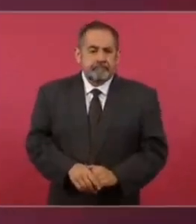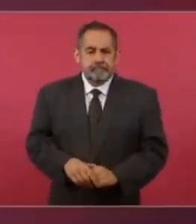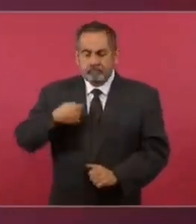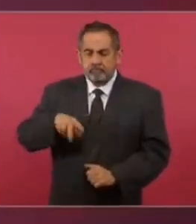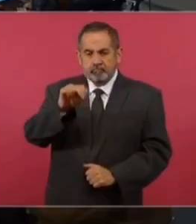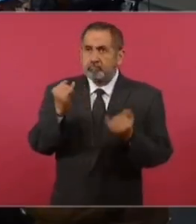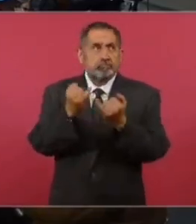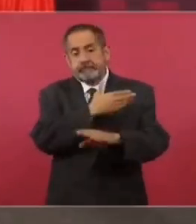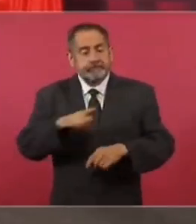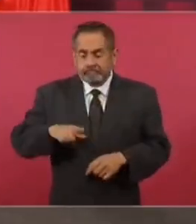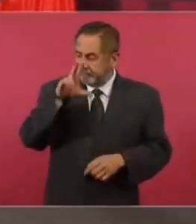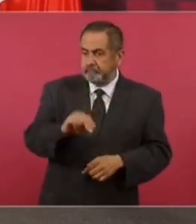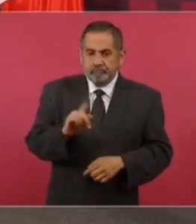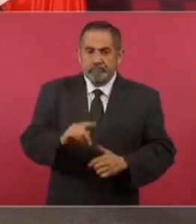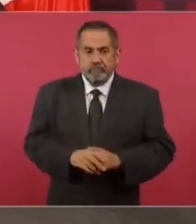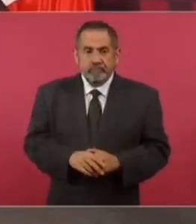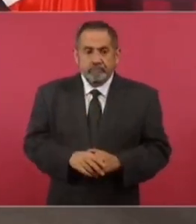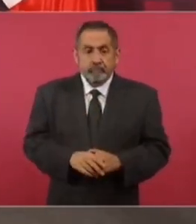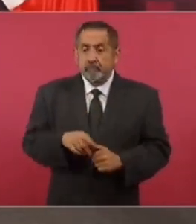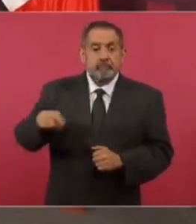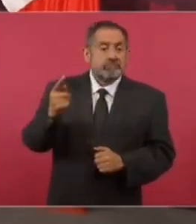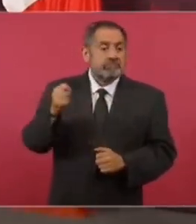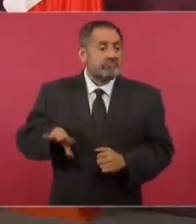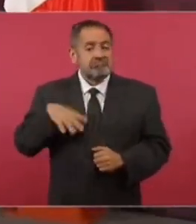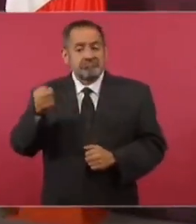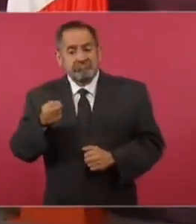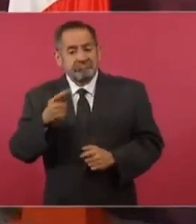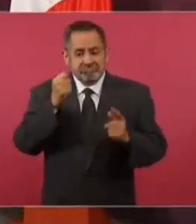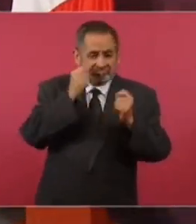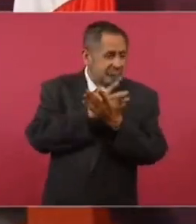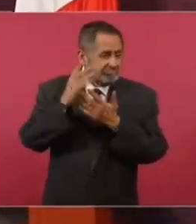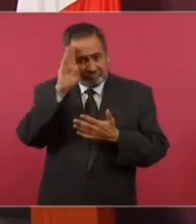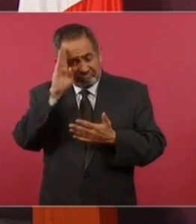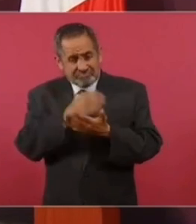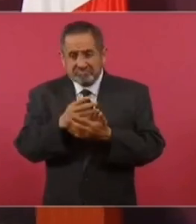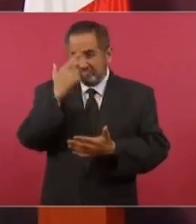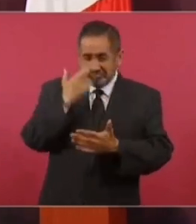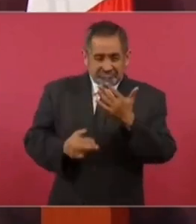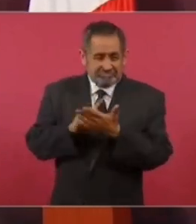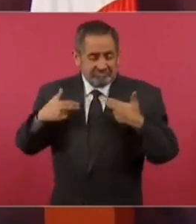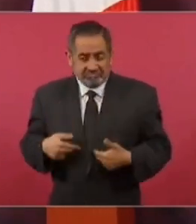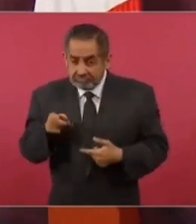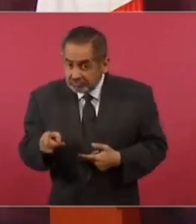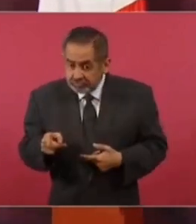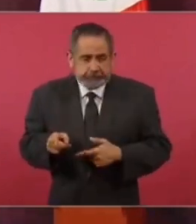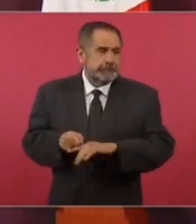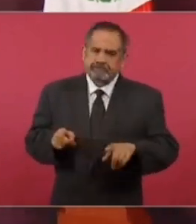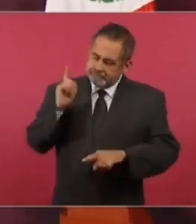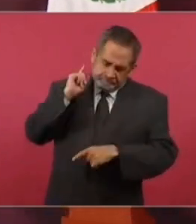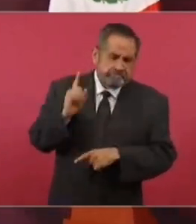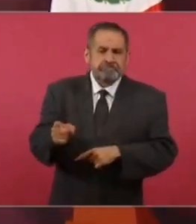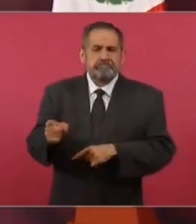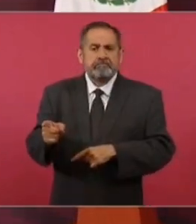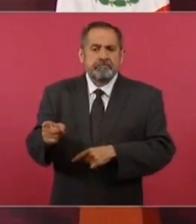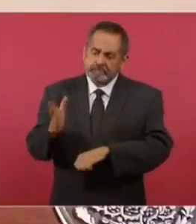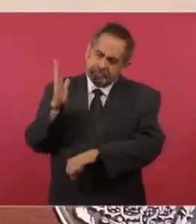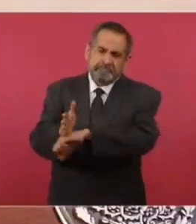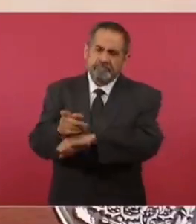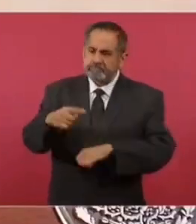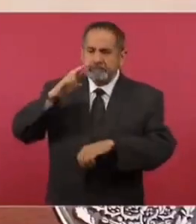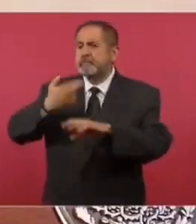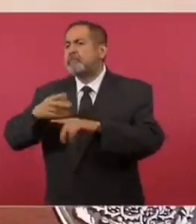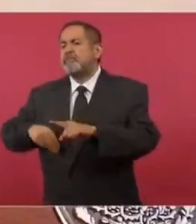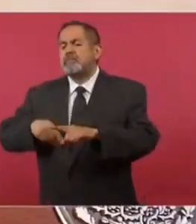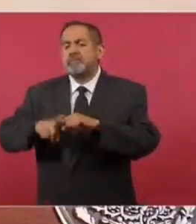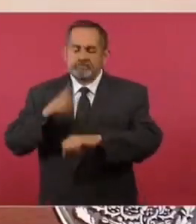Nosotros no somos iguales. Entonces, cuando hay un abuso, cuando hay un exceso, cuando se violan derechos humanos, tiene que castigarse a los